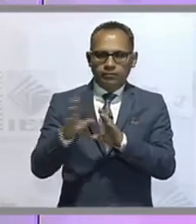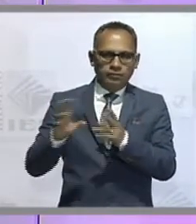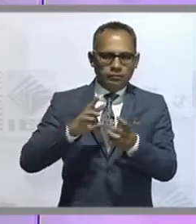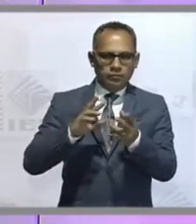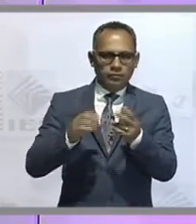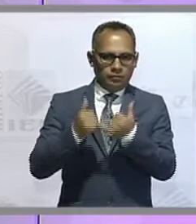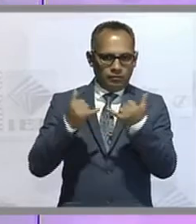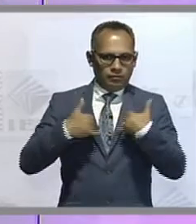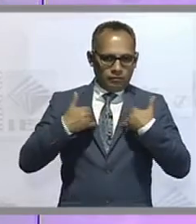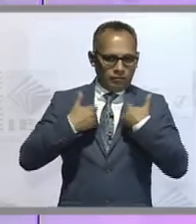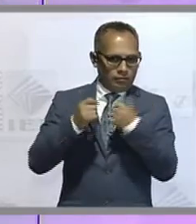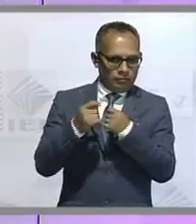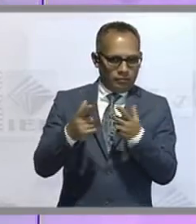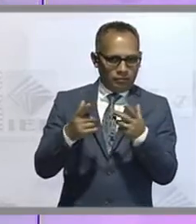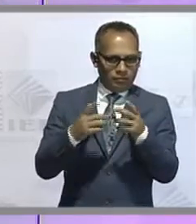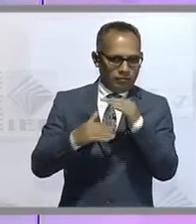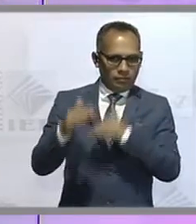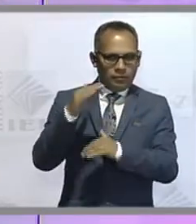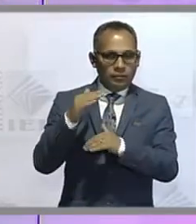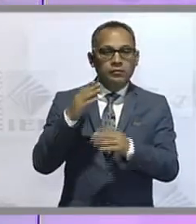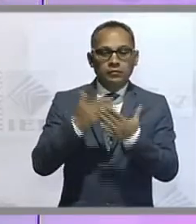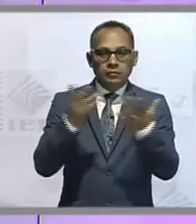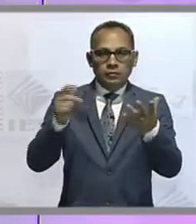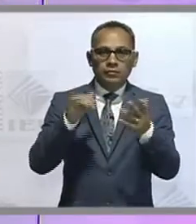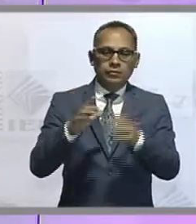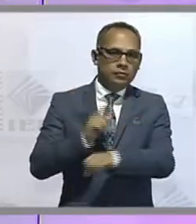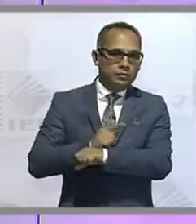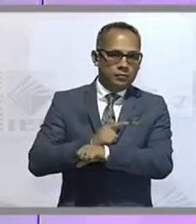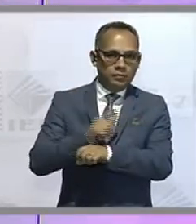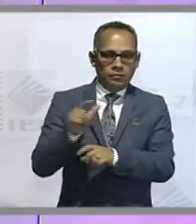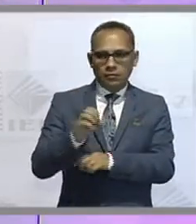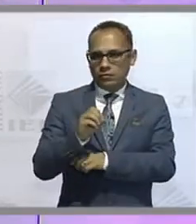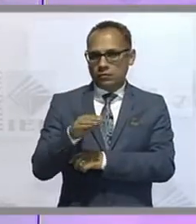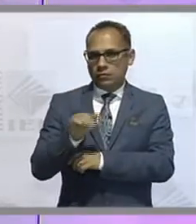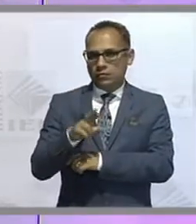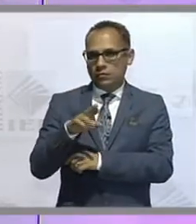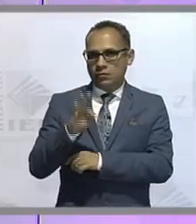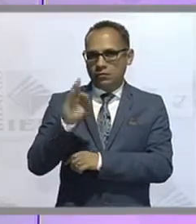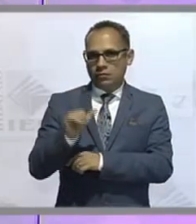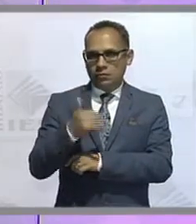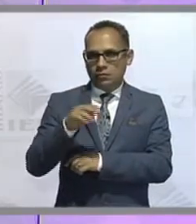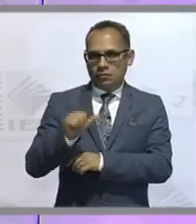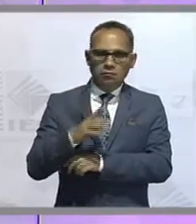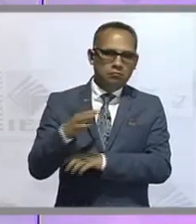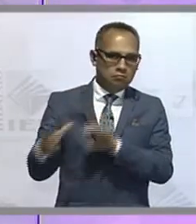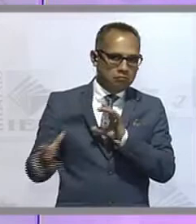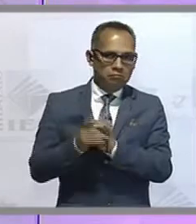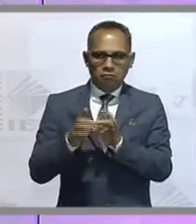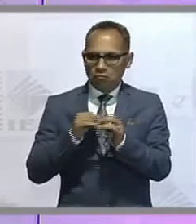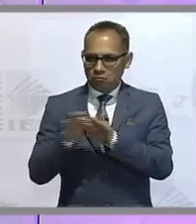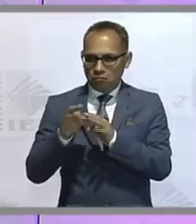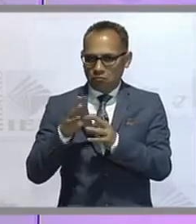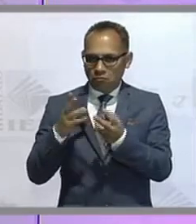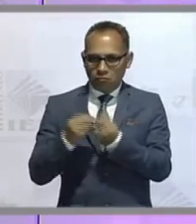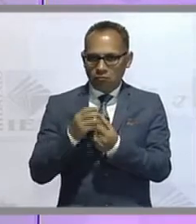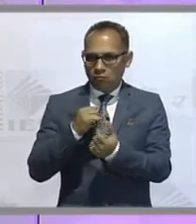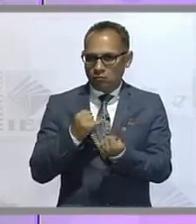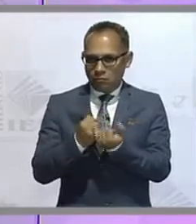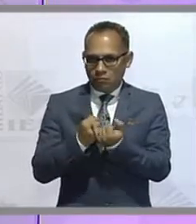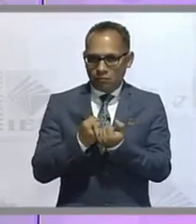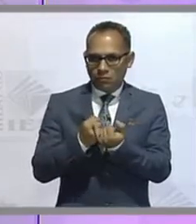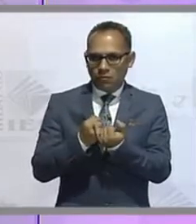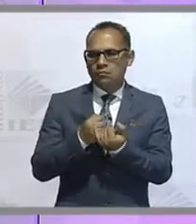en el gobierno de nuestro actual gobernador el licenciado omar falla sobre el tema de política gobierno seguridad y justicia